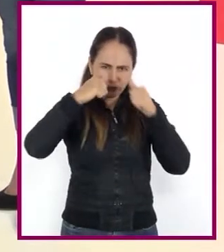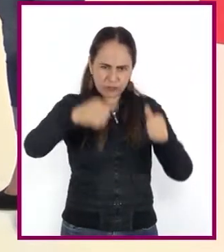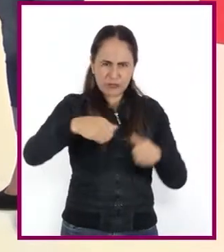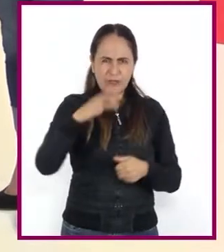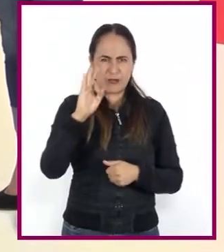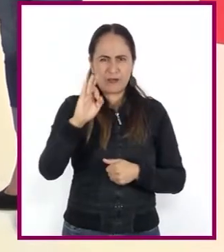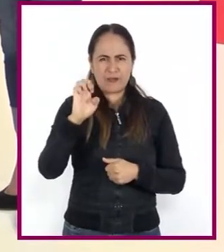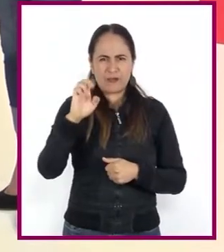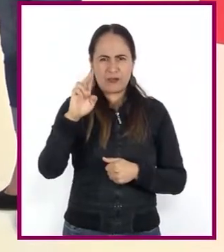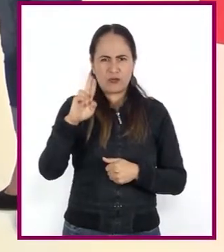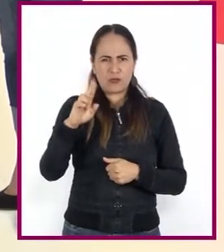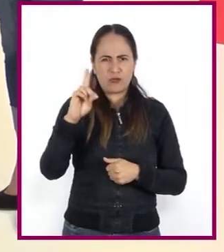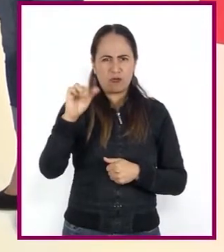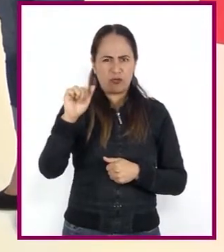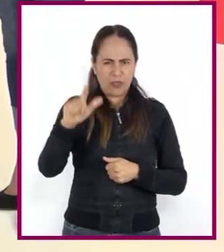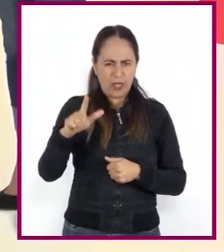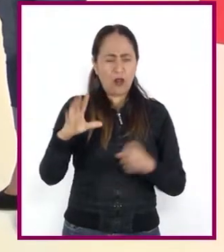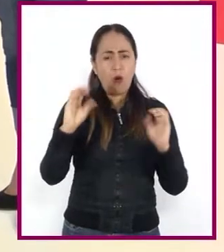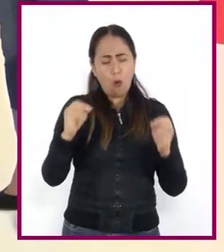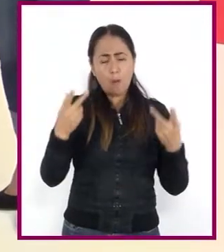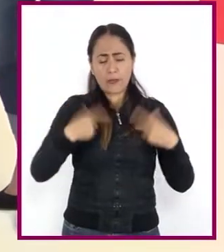C, democracia.